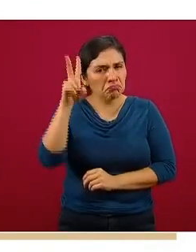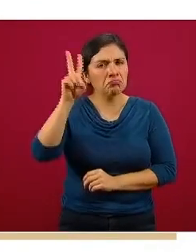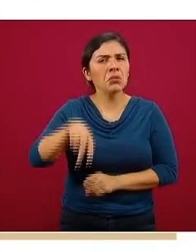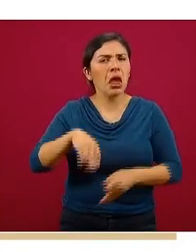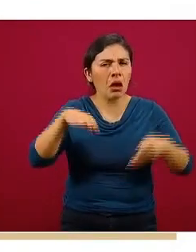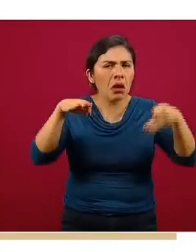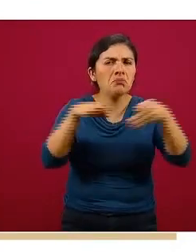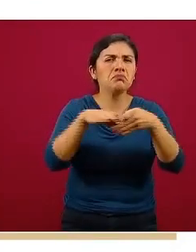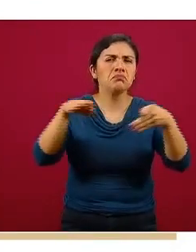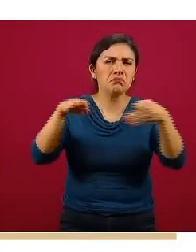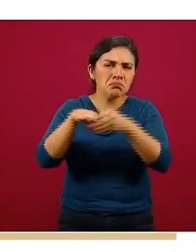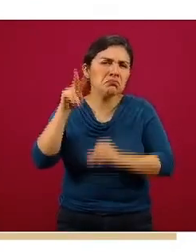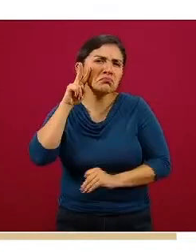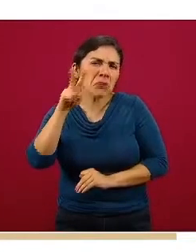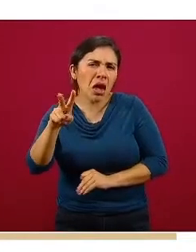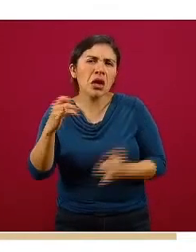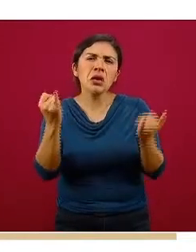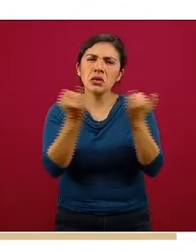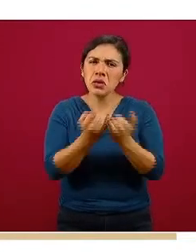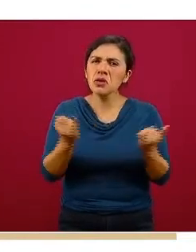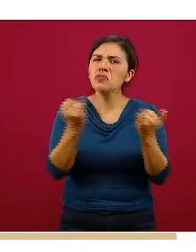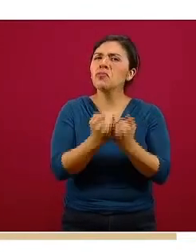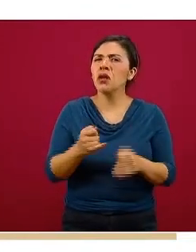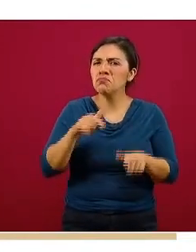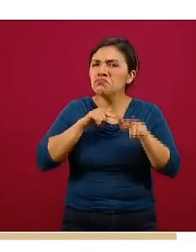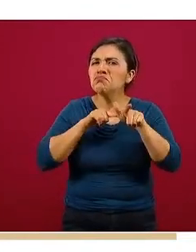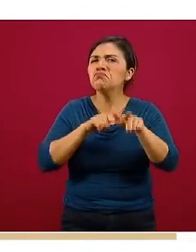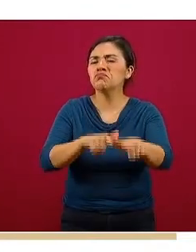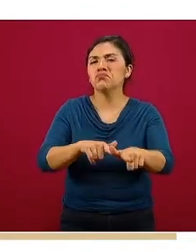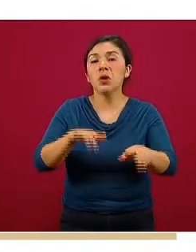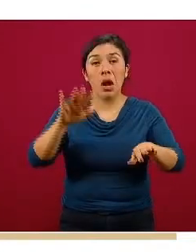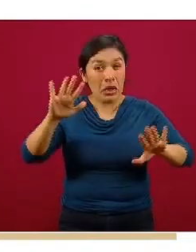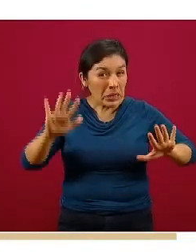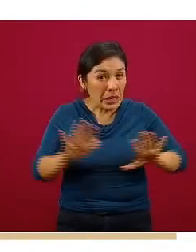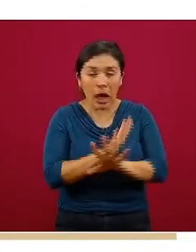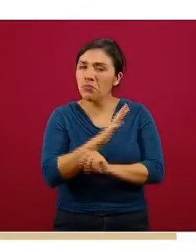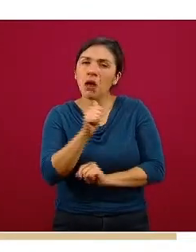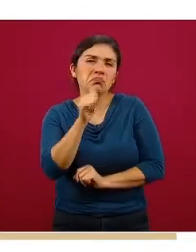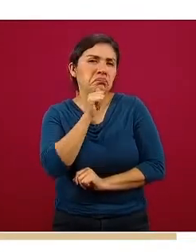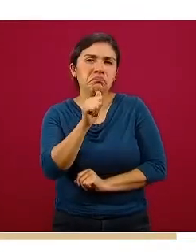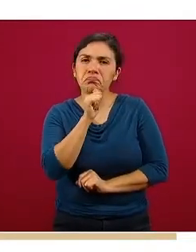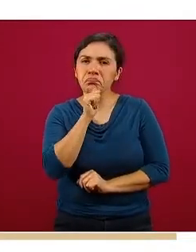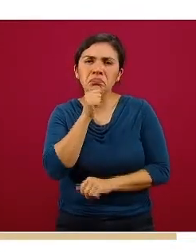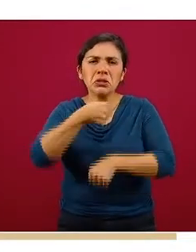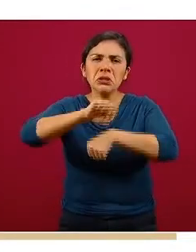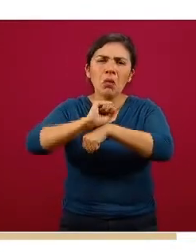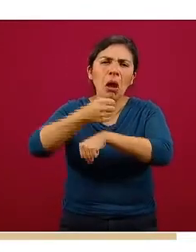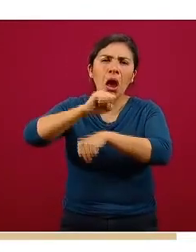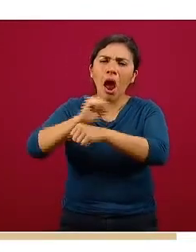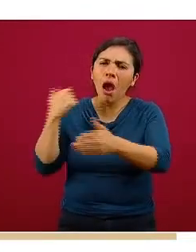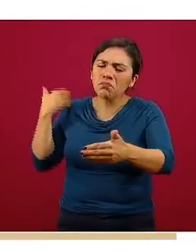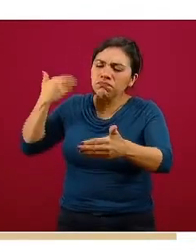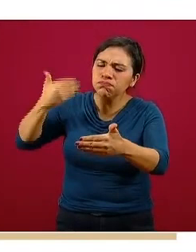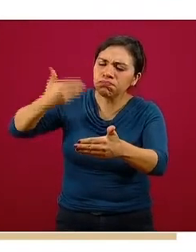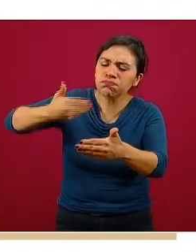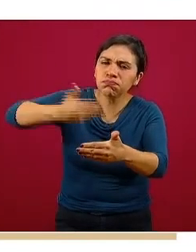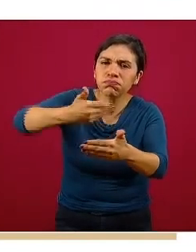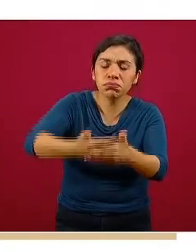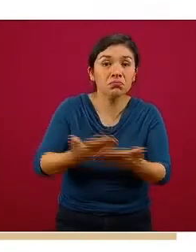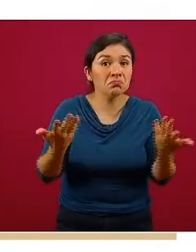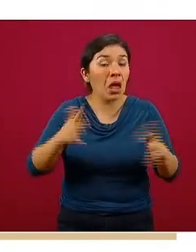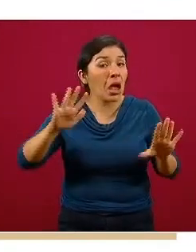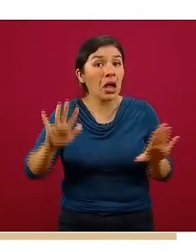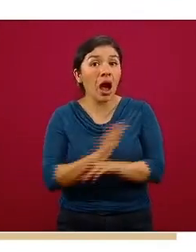visto prácticamente estable, es decir, que no ha cambiado en las últimas semanas. Pues el no